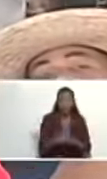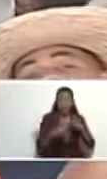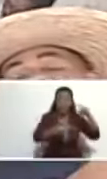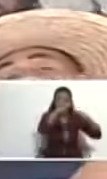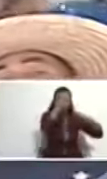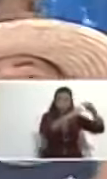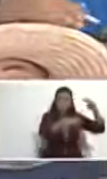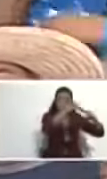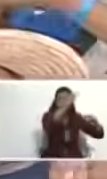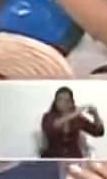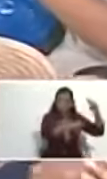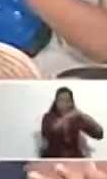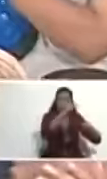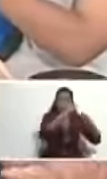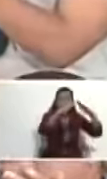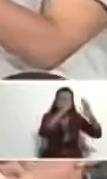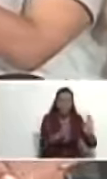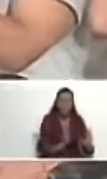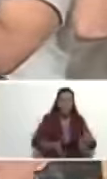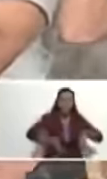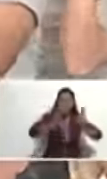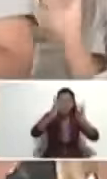construcción, compañeros.